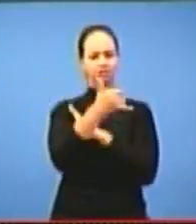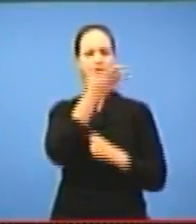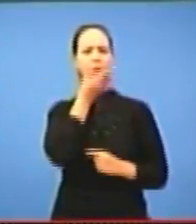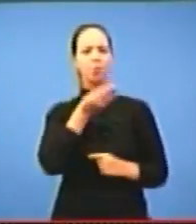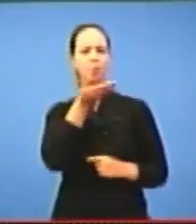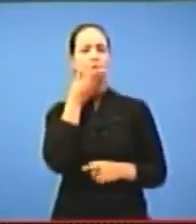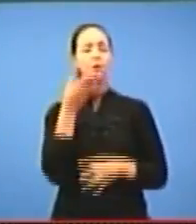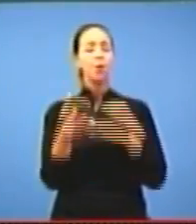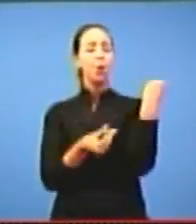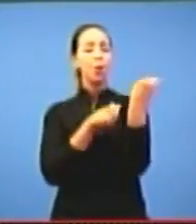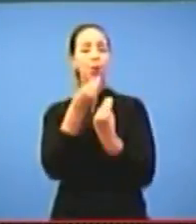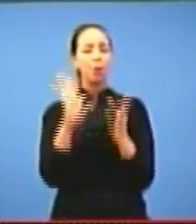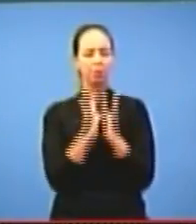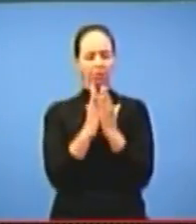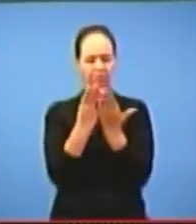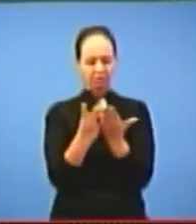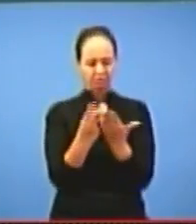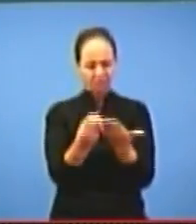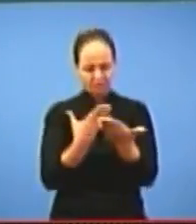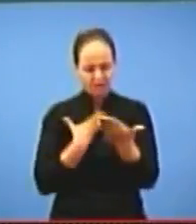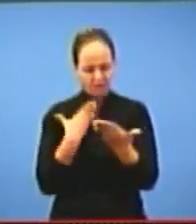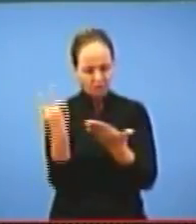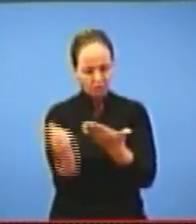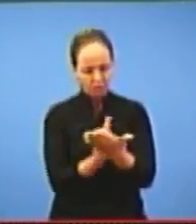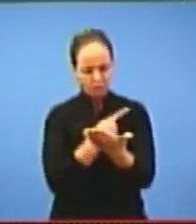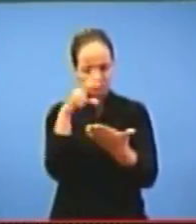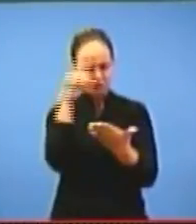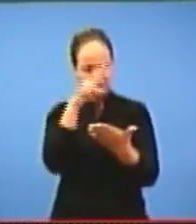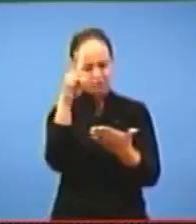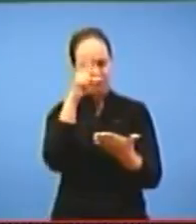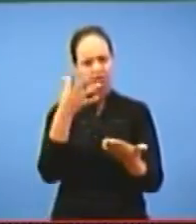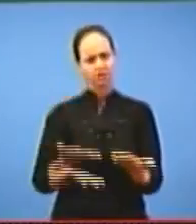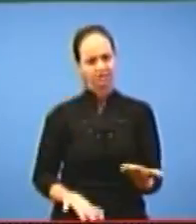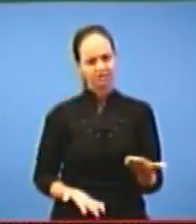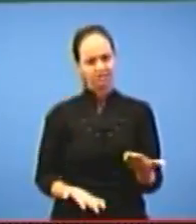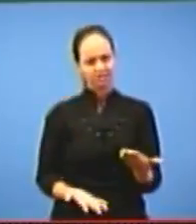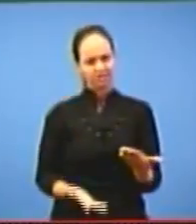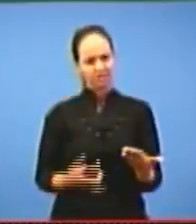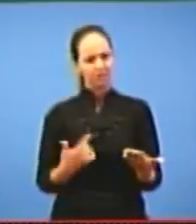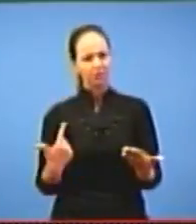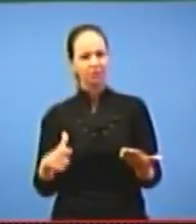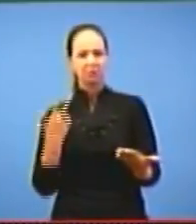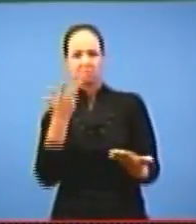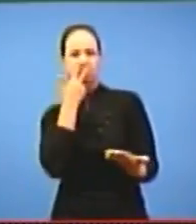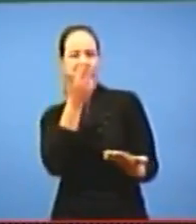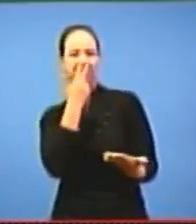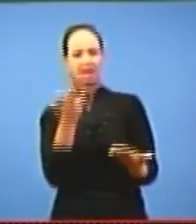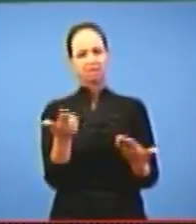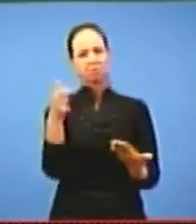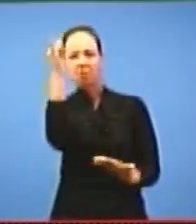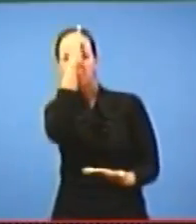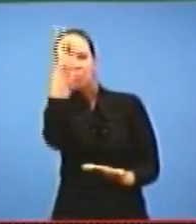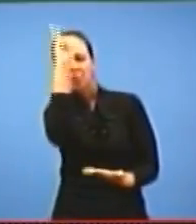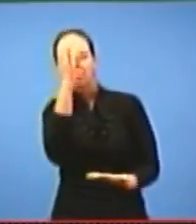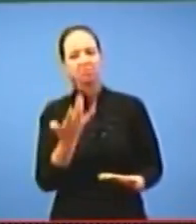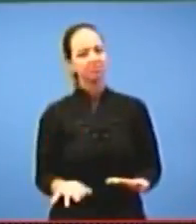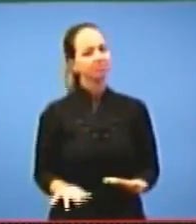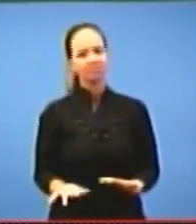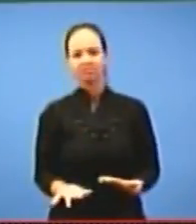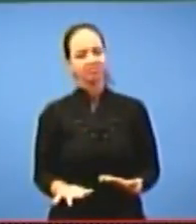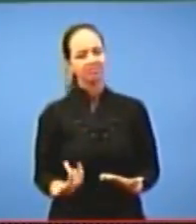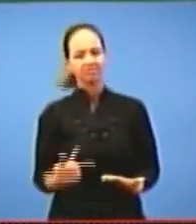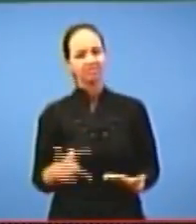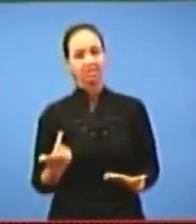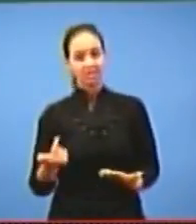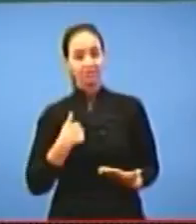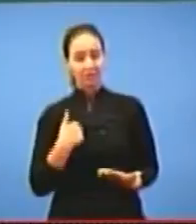saber que la palabra profética habla respecto de nosotros. Nosotros no somos la historia, no somos una aventura,